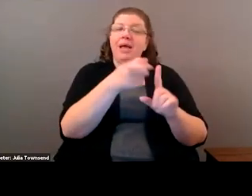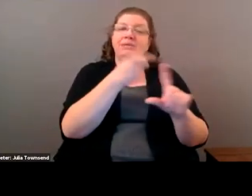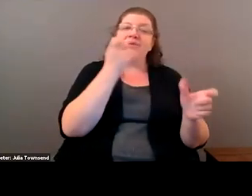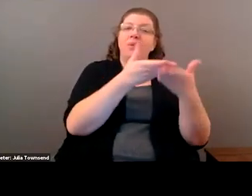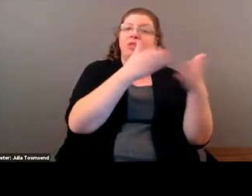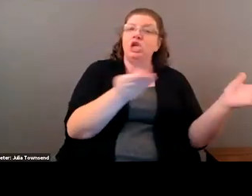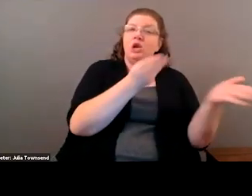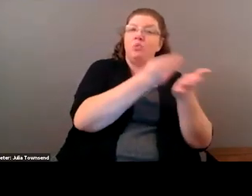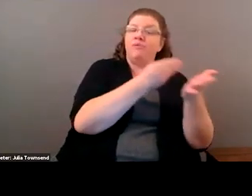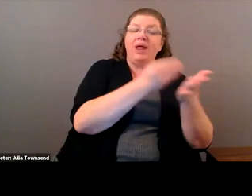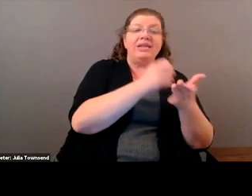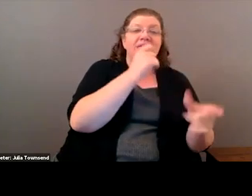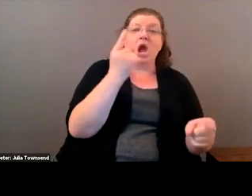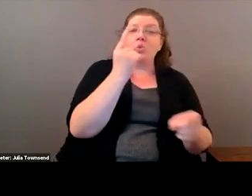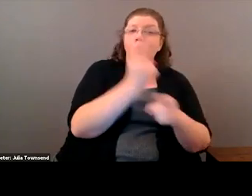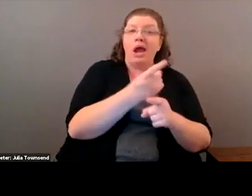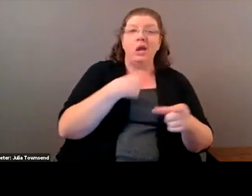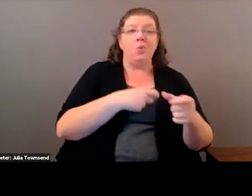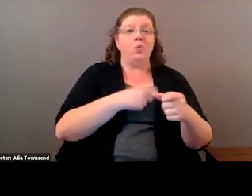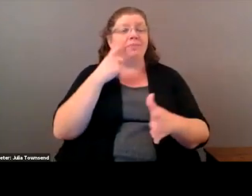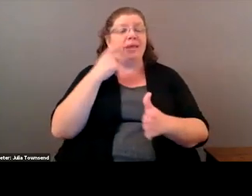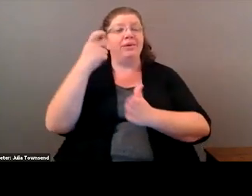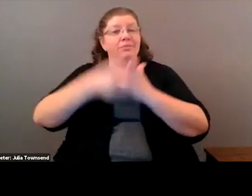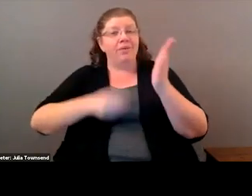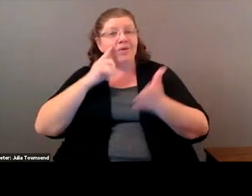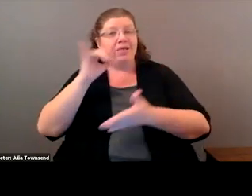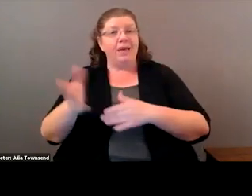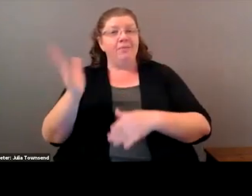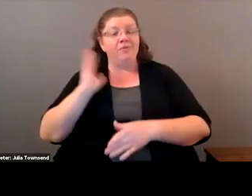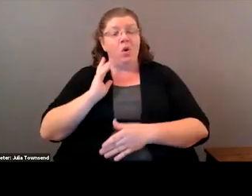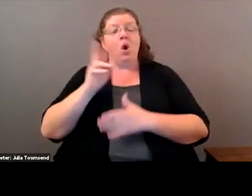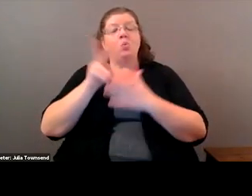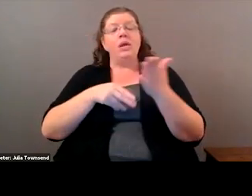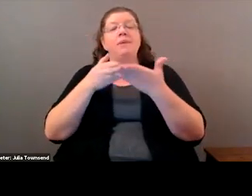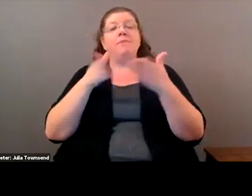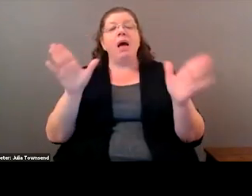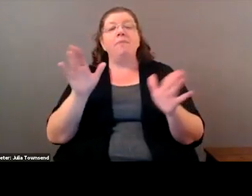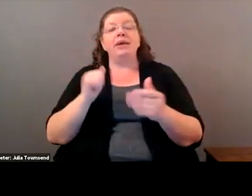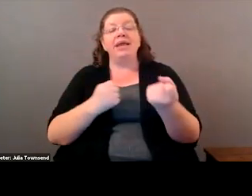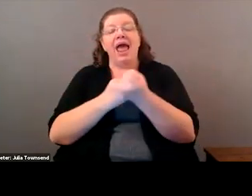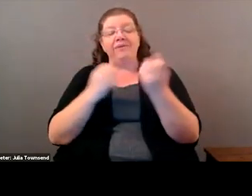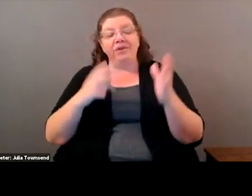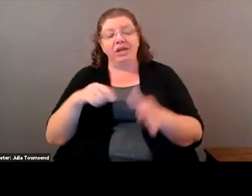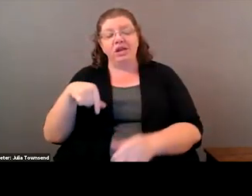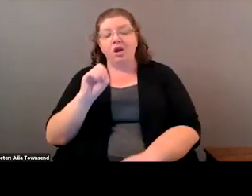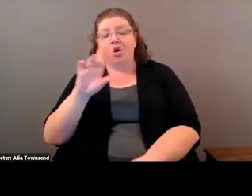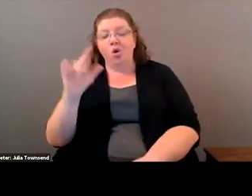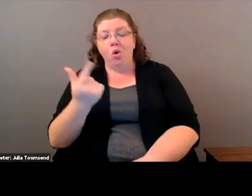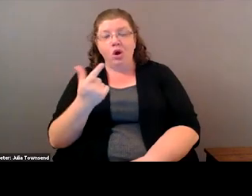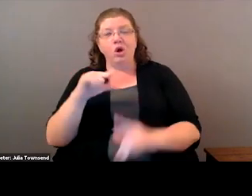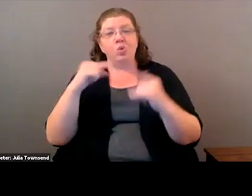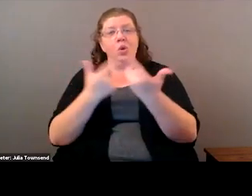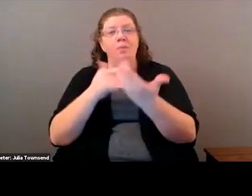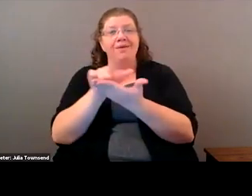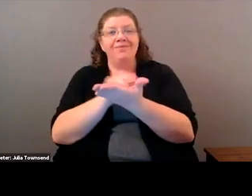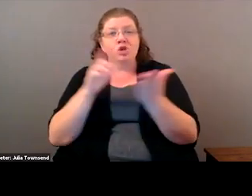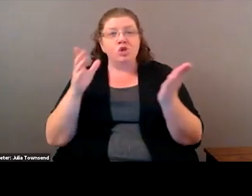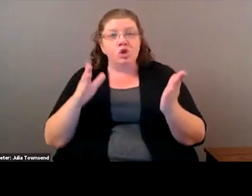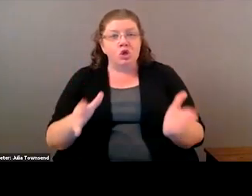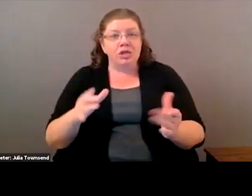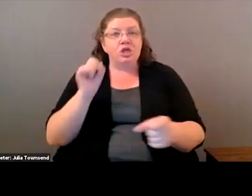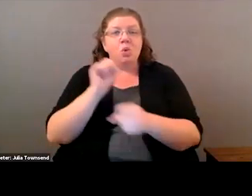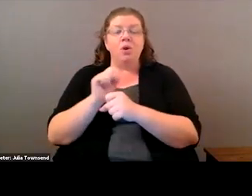eso no está bien y por favor lean la página de paula beckett punto o hereje es